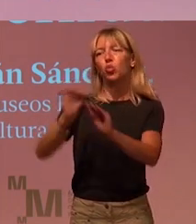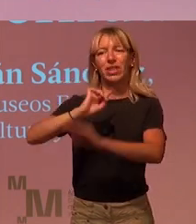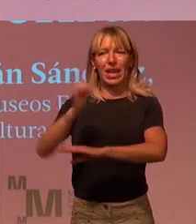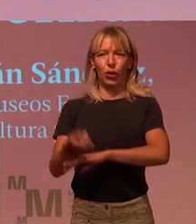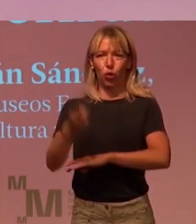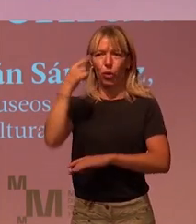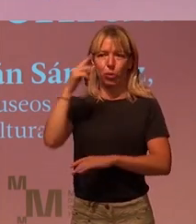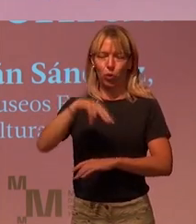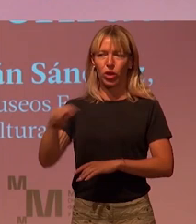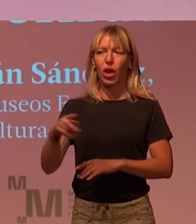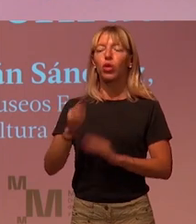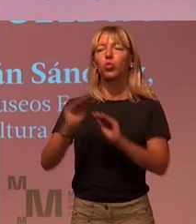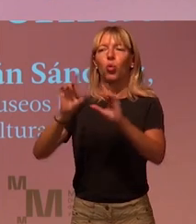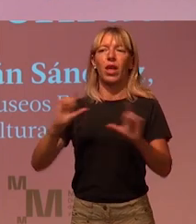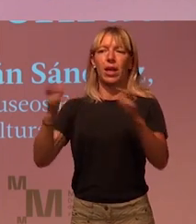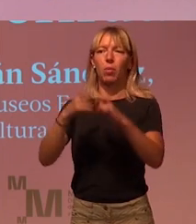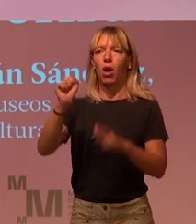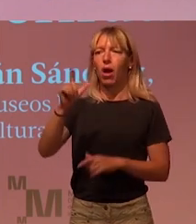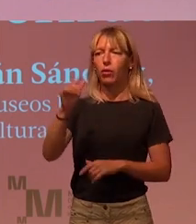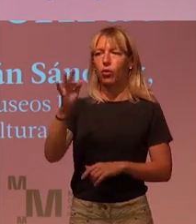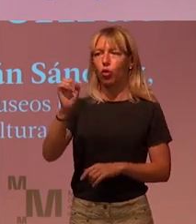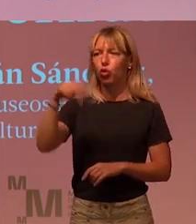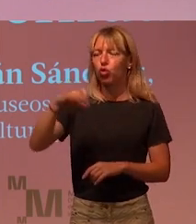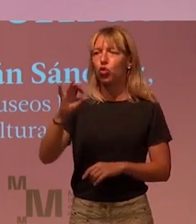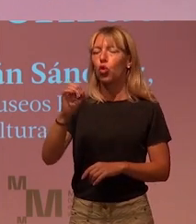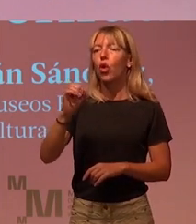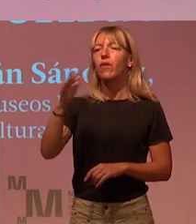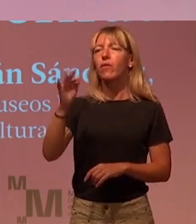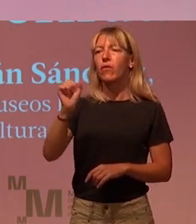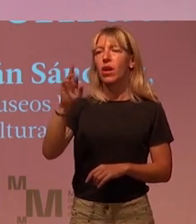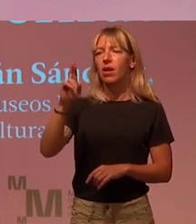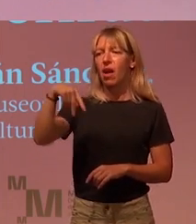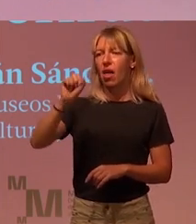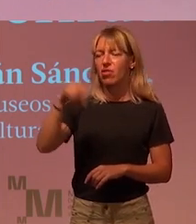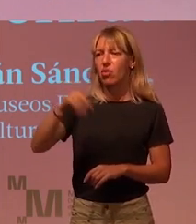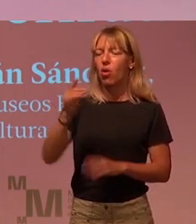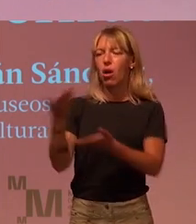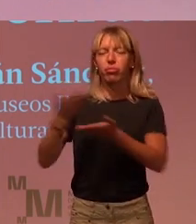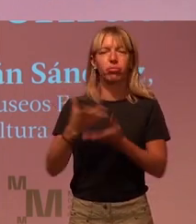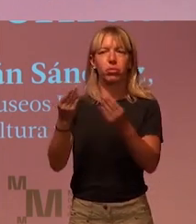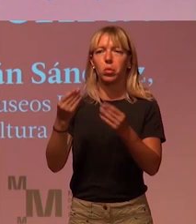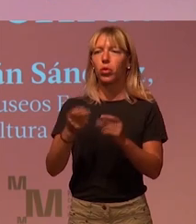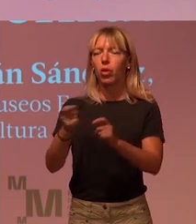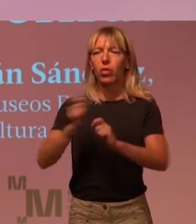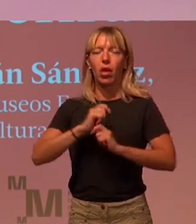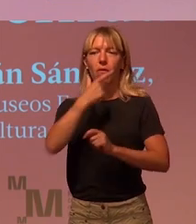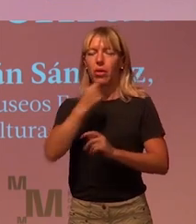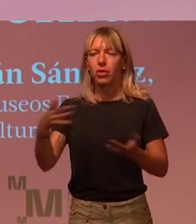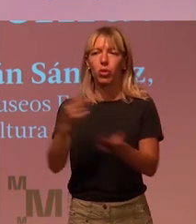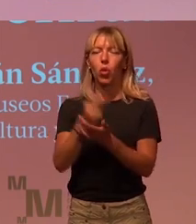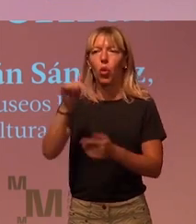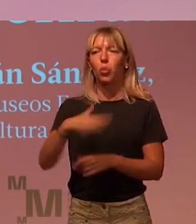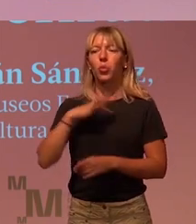y a su equipo, a Alfonso y a Fernando, que nos han ayudado muchísimo y han facilitado muchísimo todo para que podamos estar